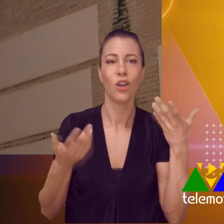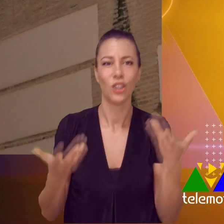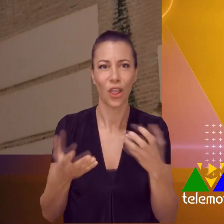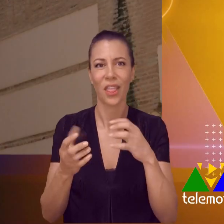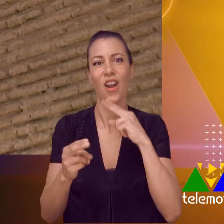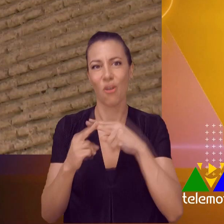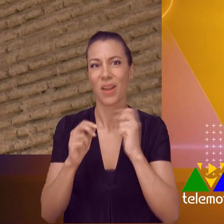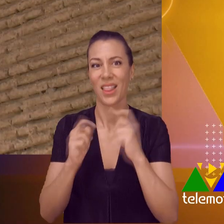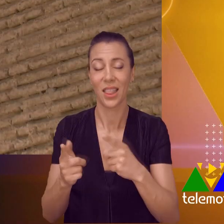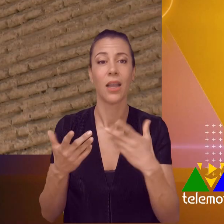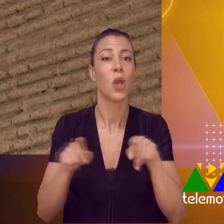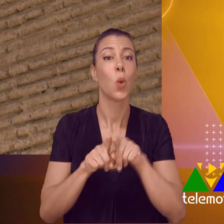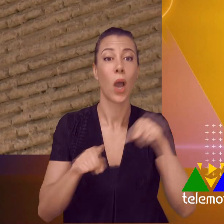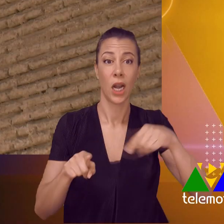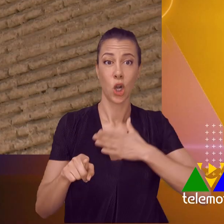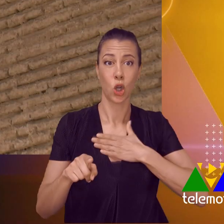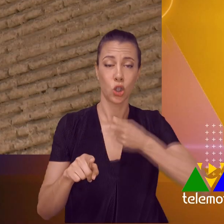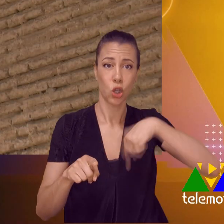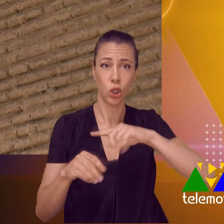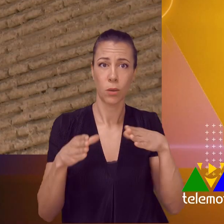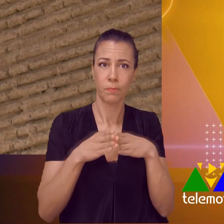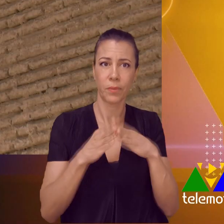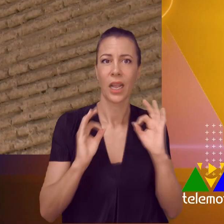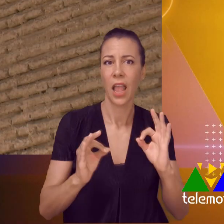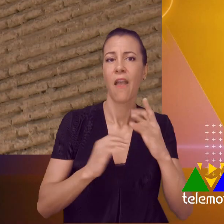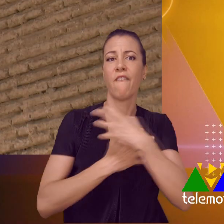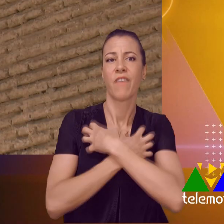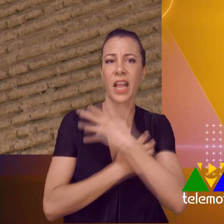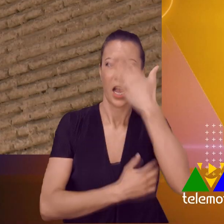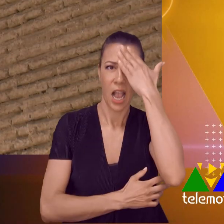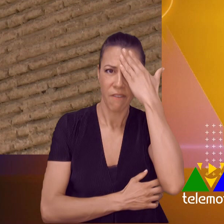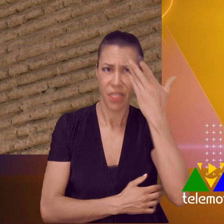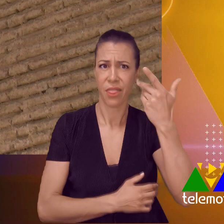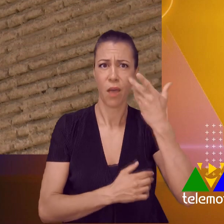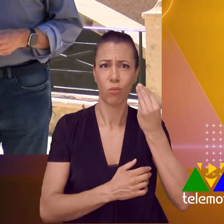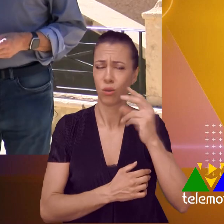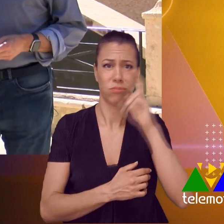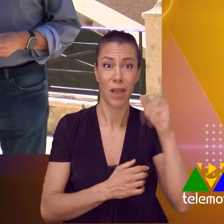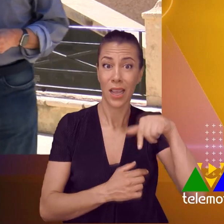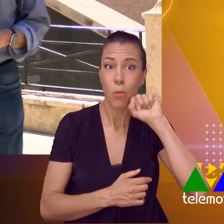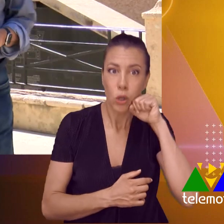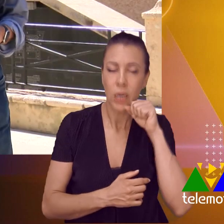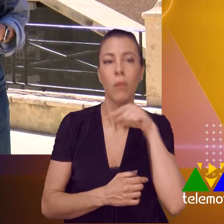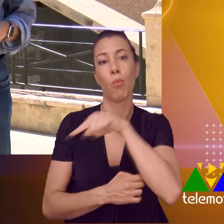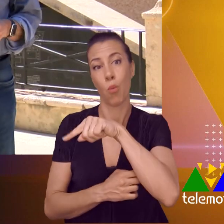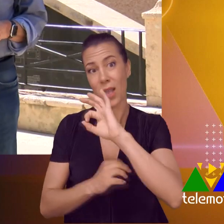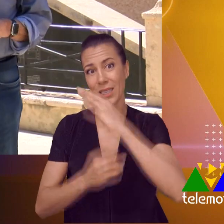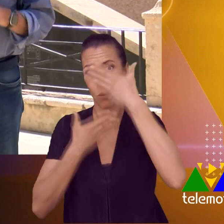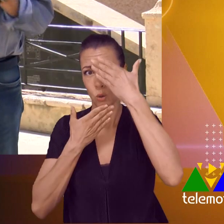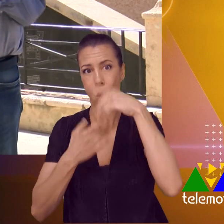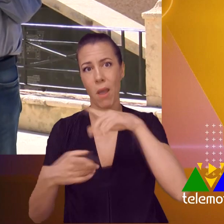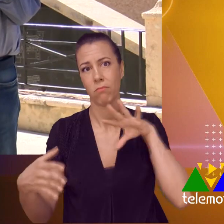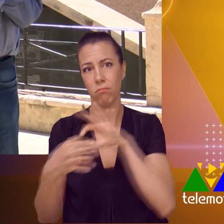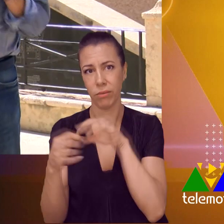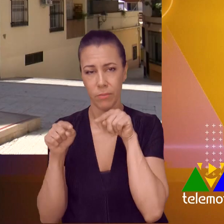de la Virgen de no sé cuánto, la Virgen de la Cabeza en Motril, Andújar y tal, pues ellos tenían algo por el estilo. Además la Roca daba